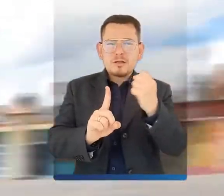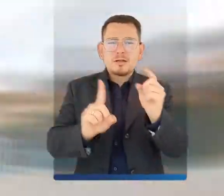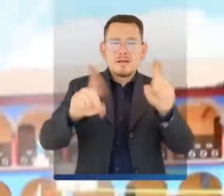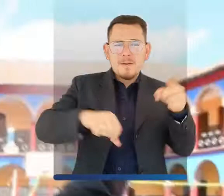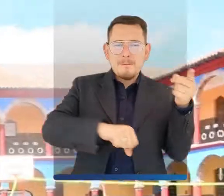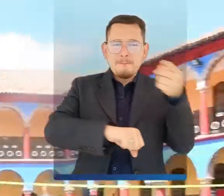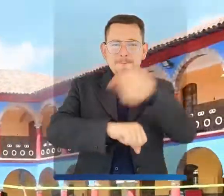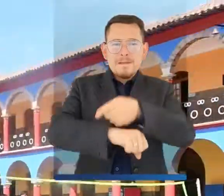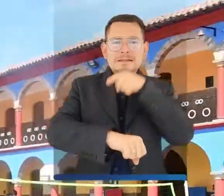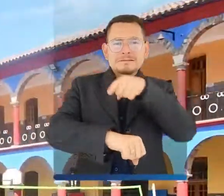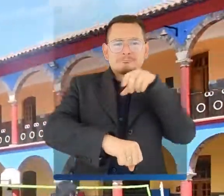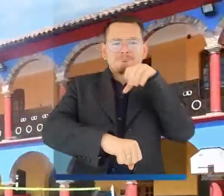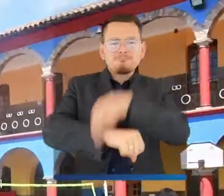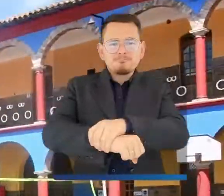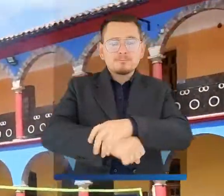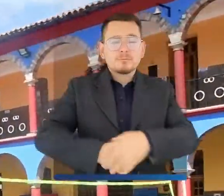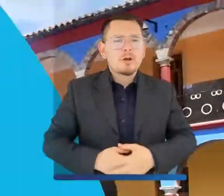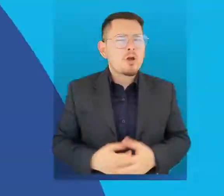ahí.